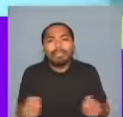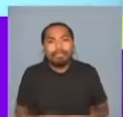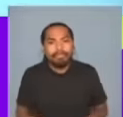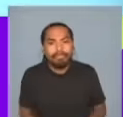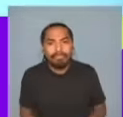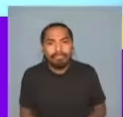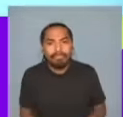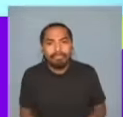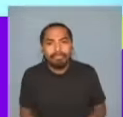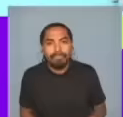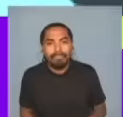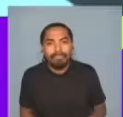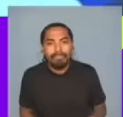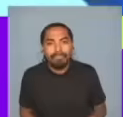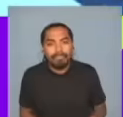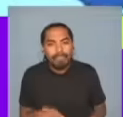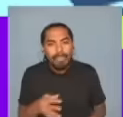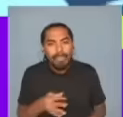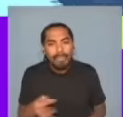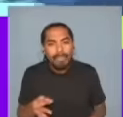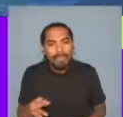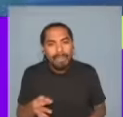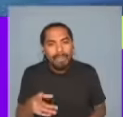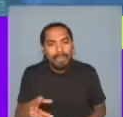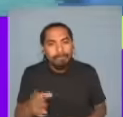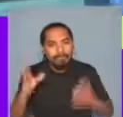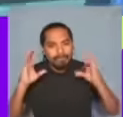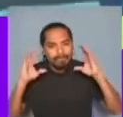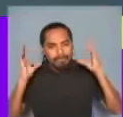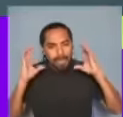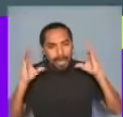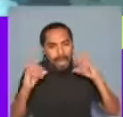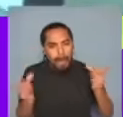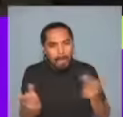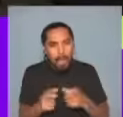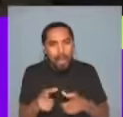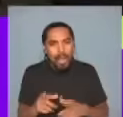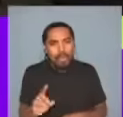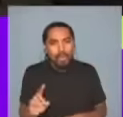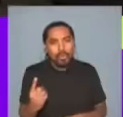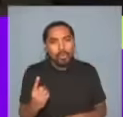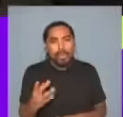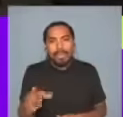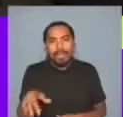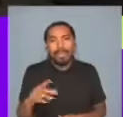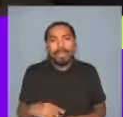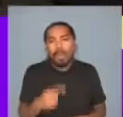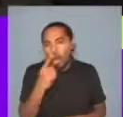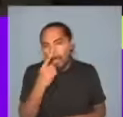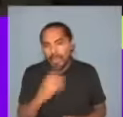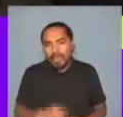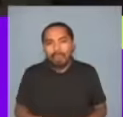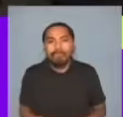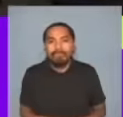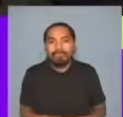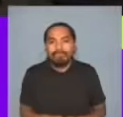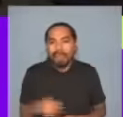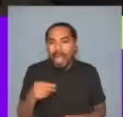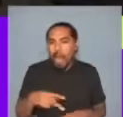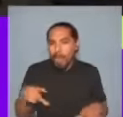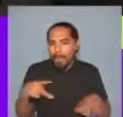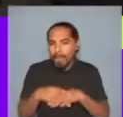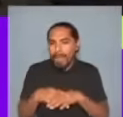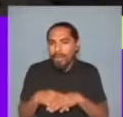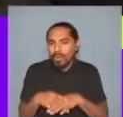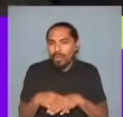Y realmente hacer con Aire Jujeño solo, Aire Jujeño se fue con el perro. Bueno, nosotros vamos a hacer una pausa, chicos. Sí, vamos a